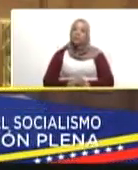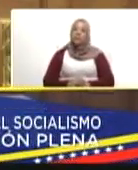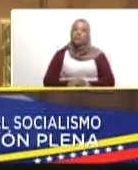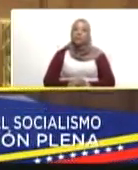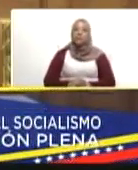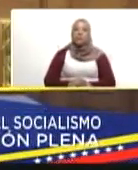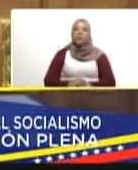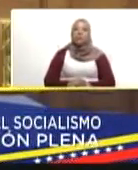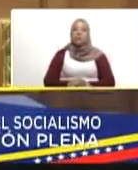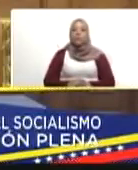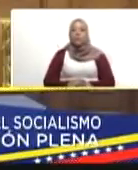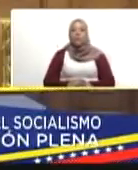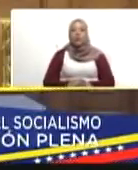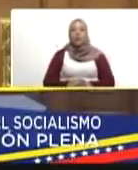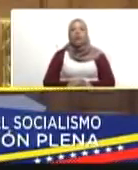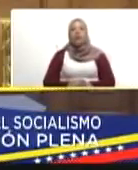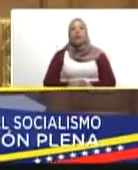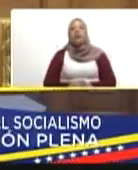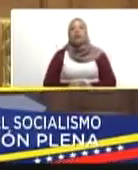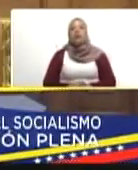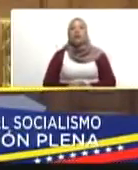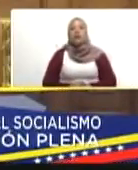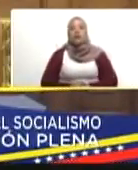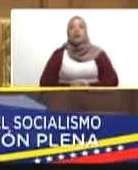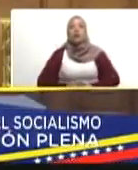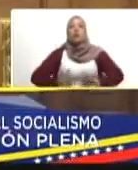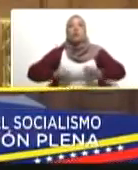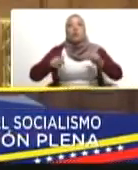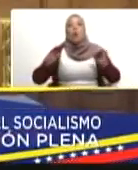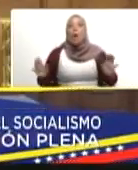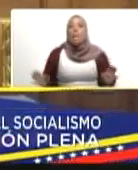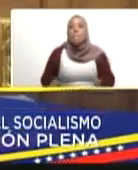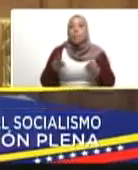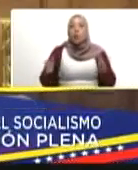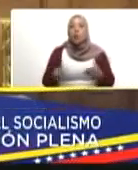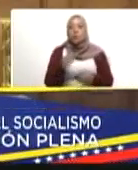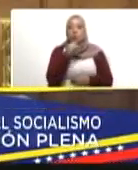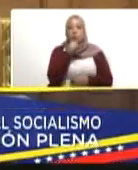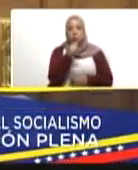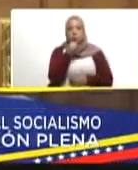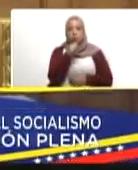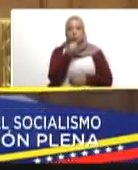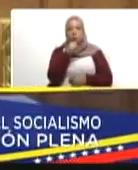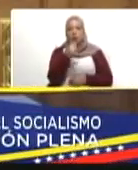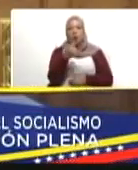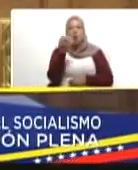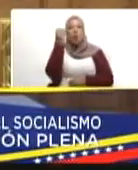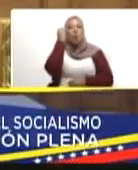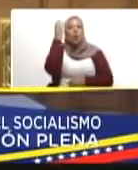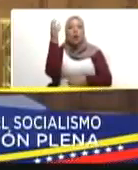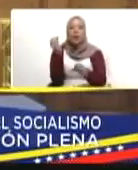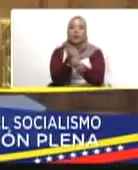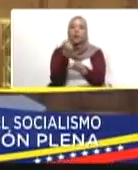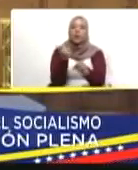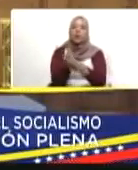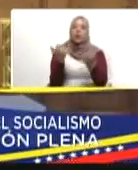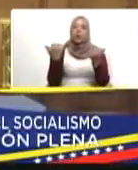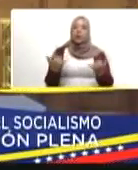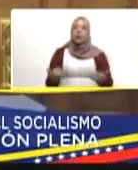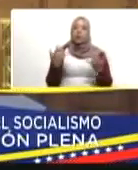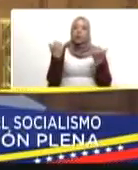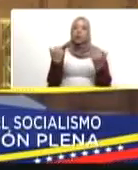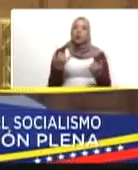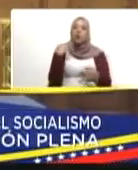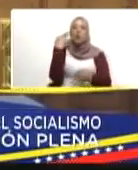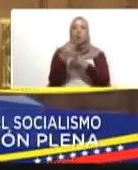años para entrar en una etapa de Gran impulso para consolidar y ahora